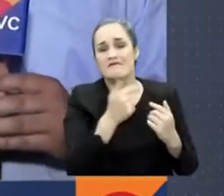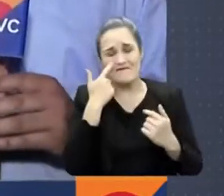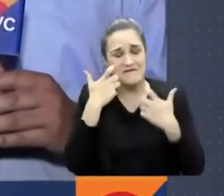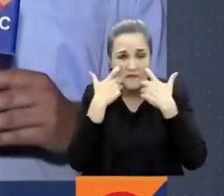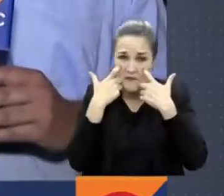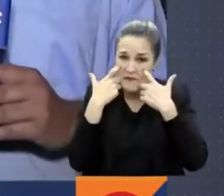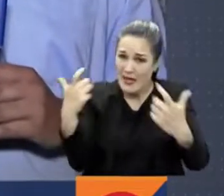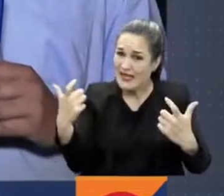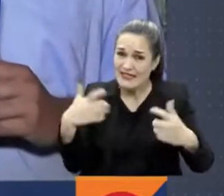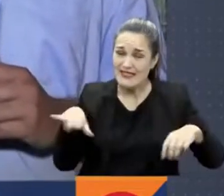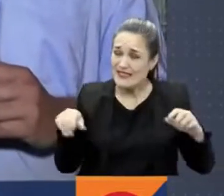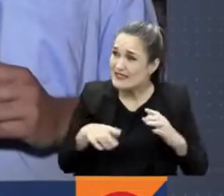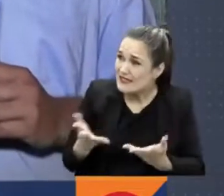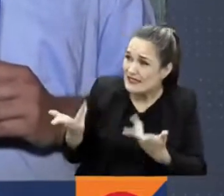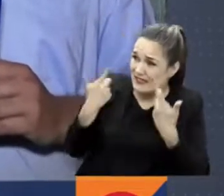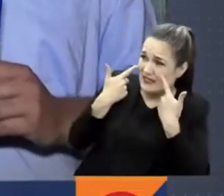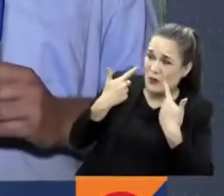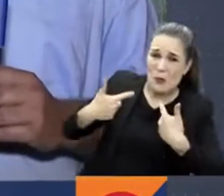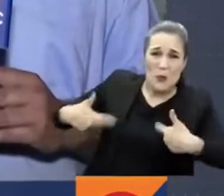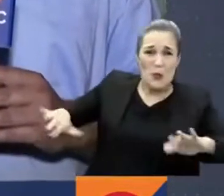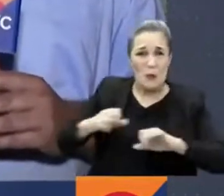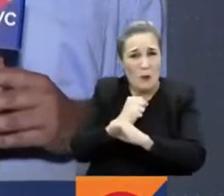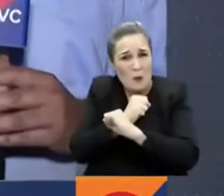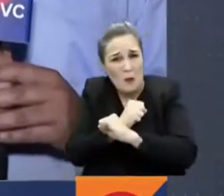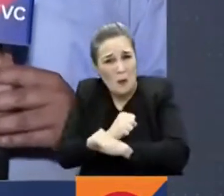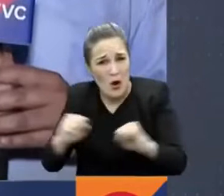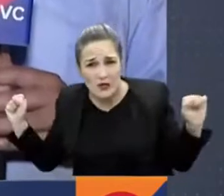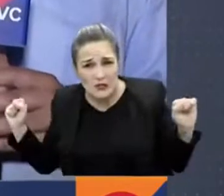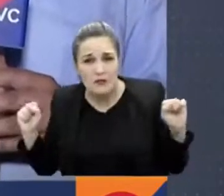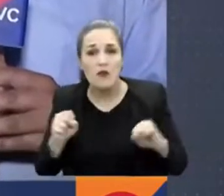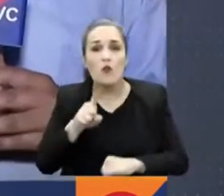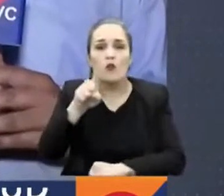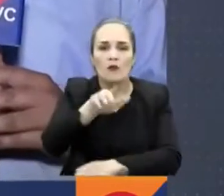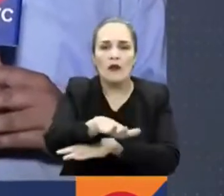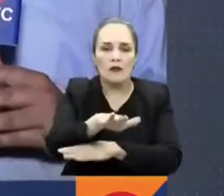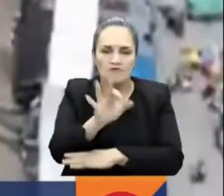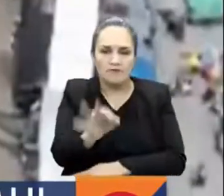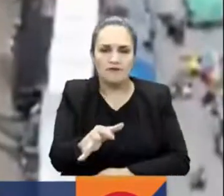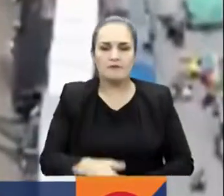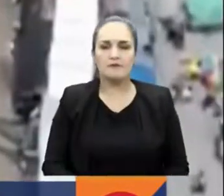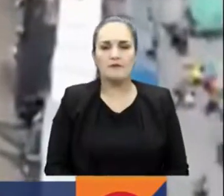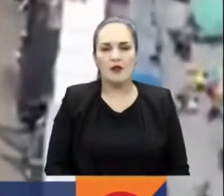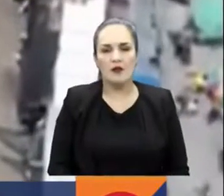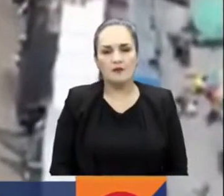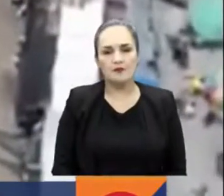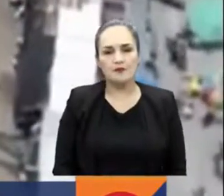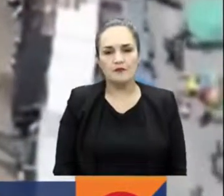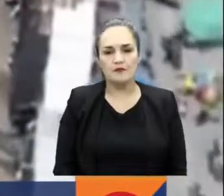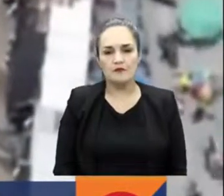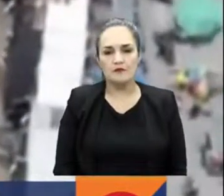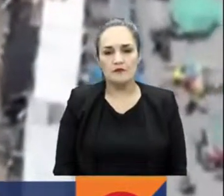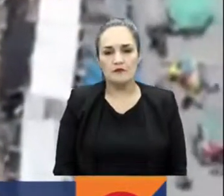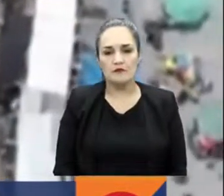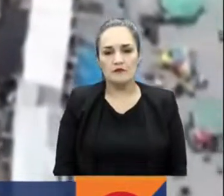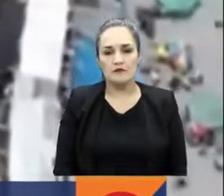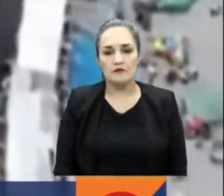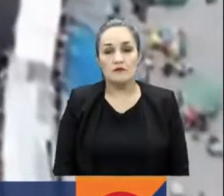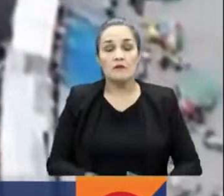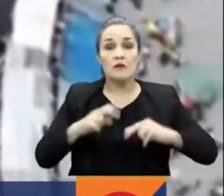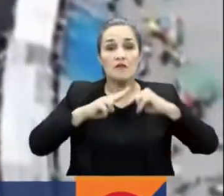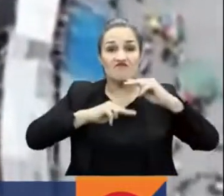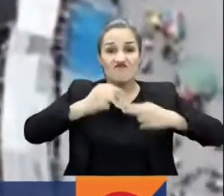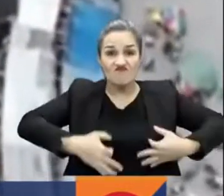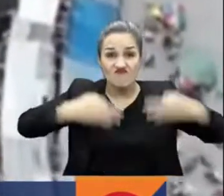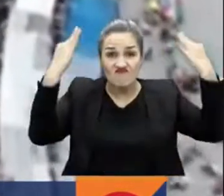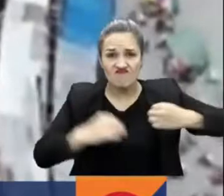imágenes que se han conocido desde la tragedia, desde que ocurrió a la 1 de la tarde. Los improvisados palcos